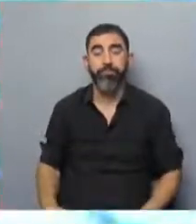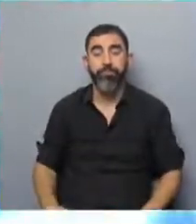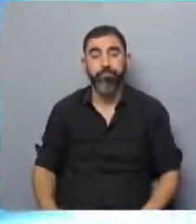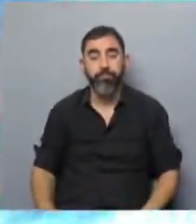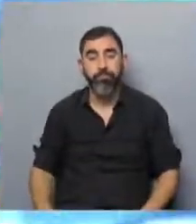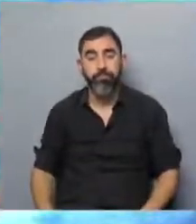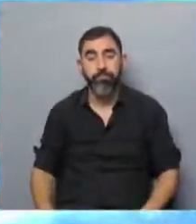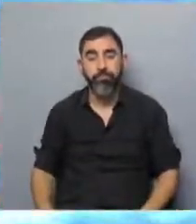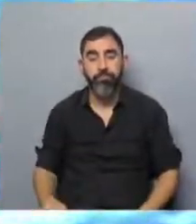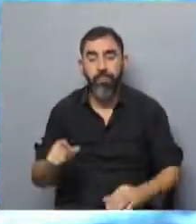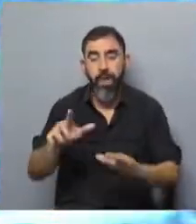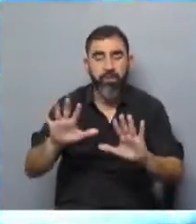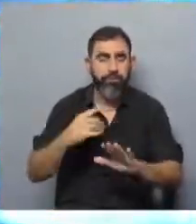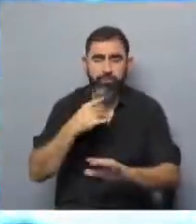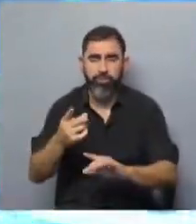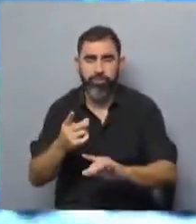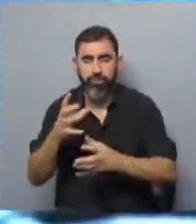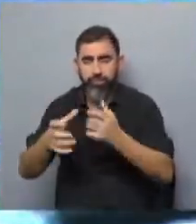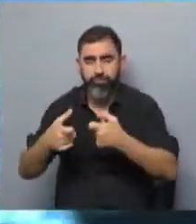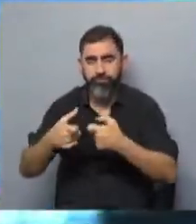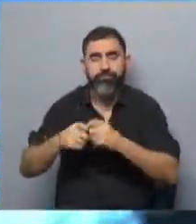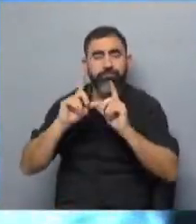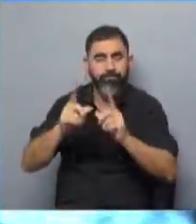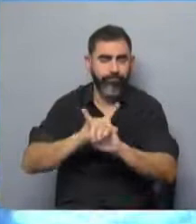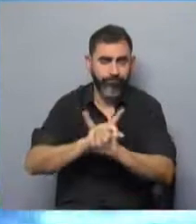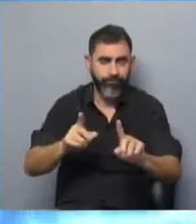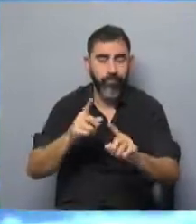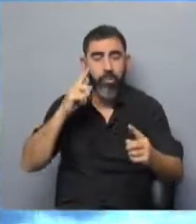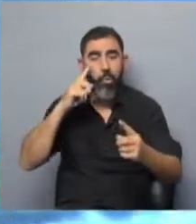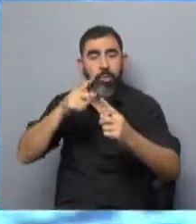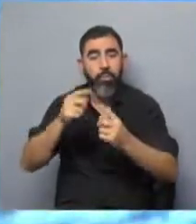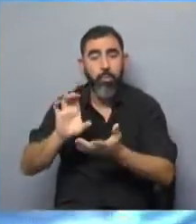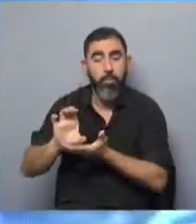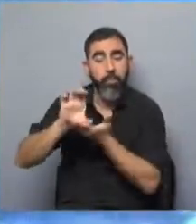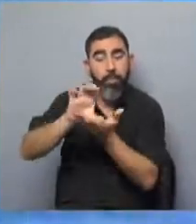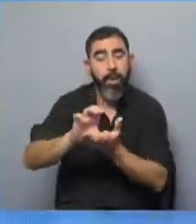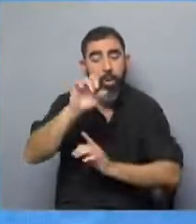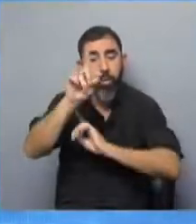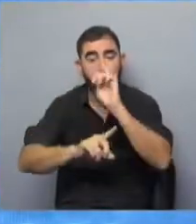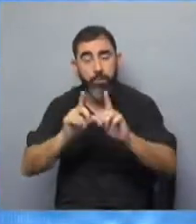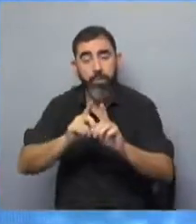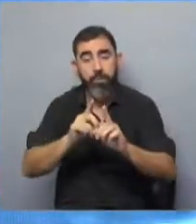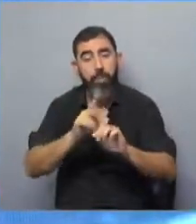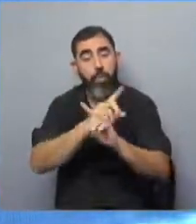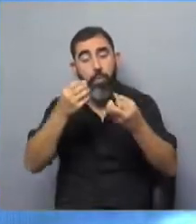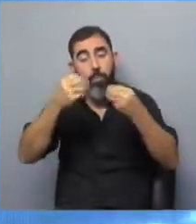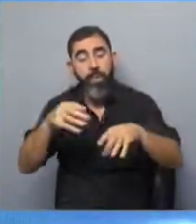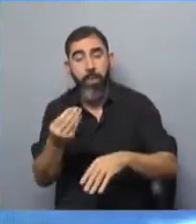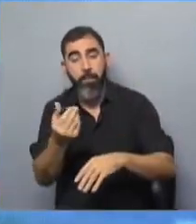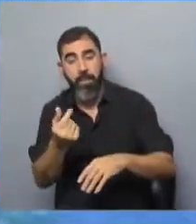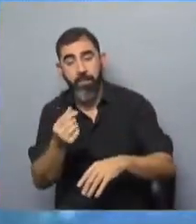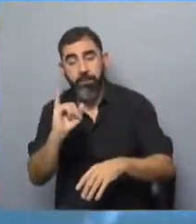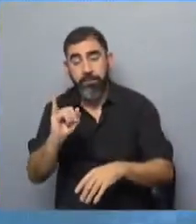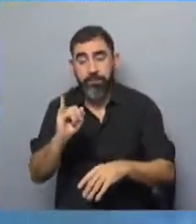prospere de esta forma, mismo dentro de la coalición. Lo que pretendemos es financiar a la UDELAR para que la UDELAR no pierda recursos